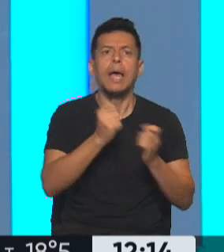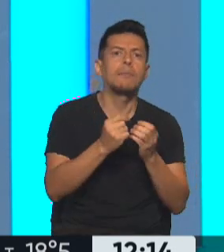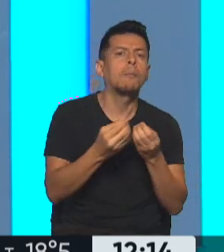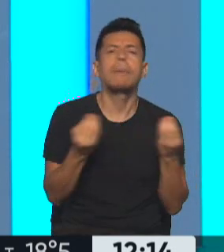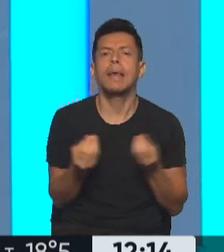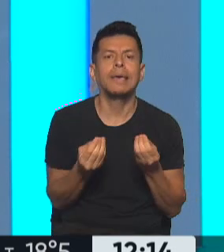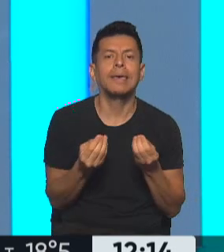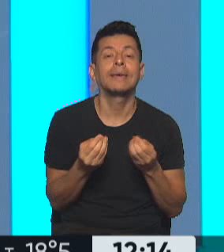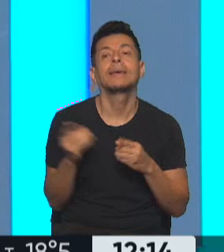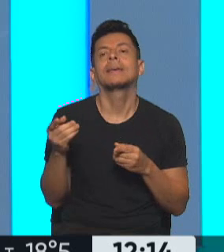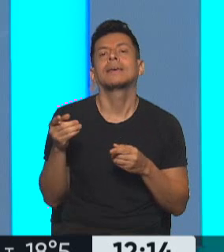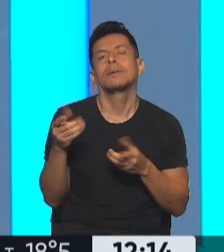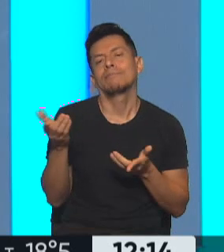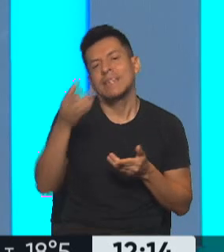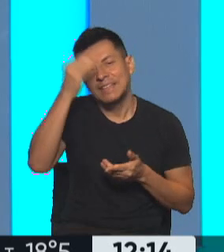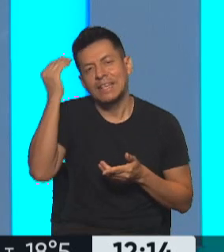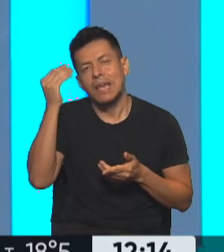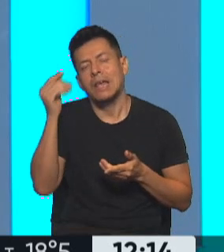Fernández de Kirchner controle la justicia.